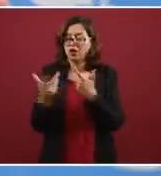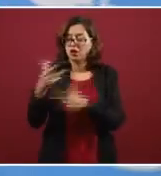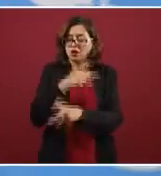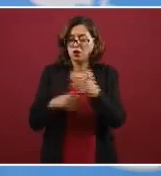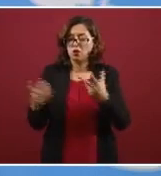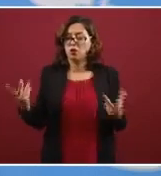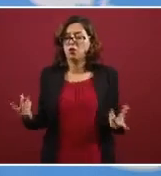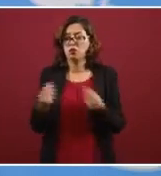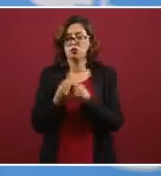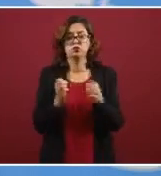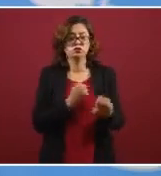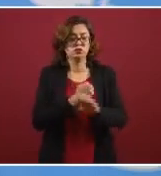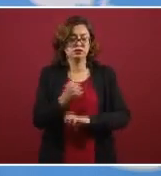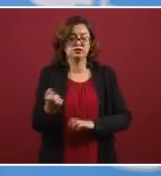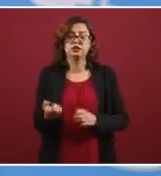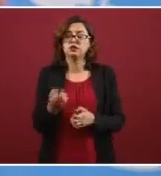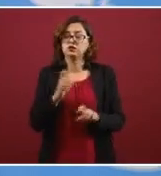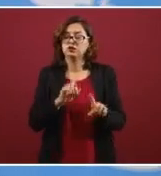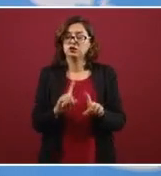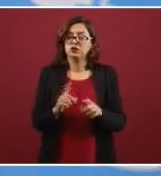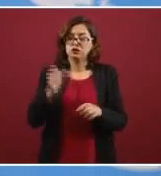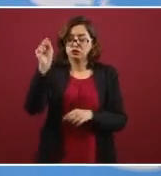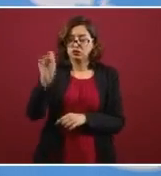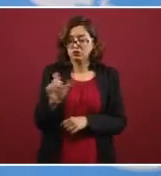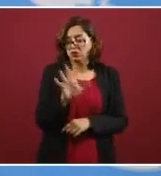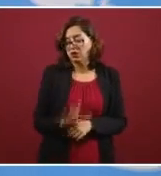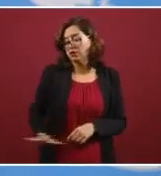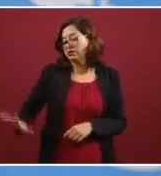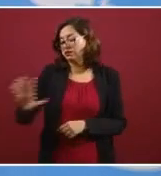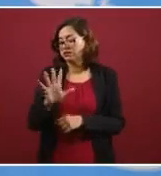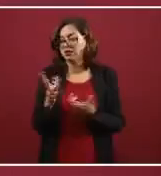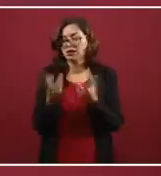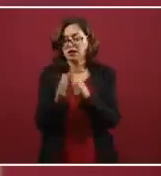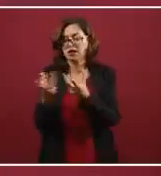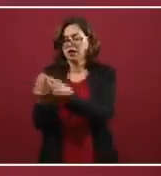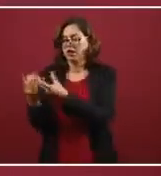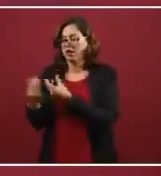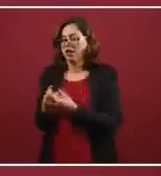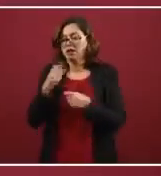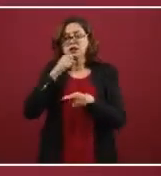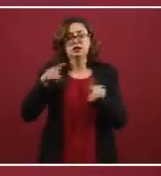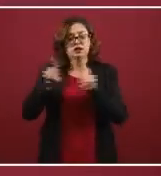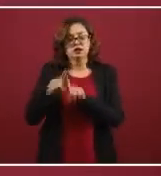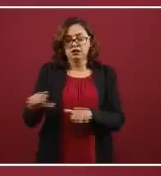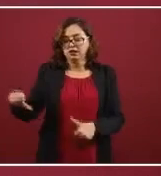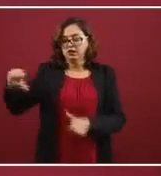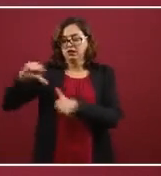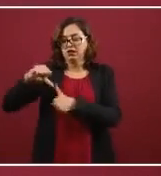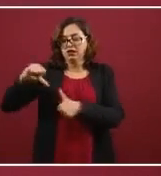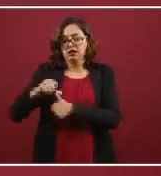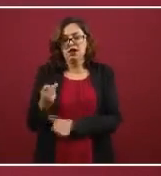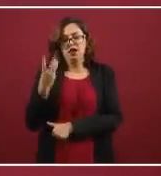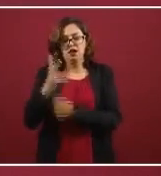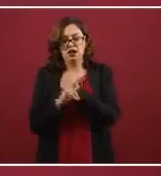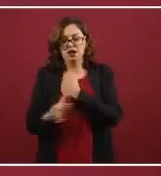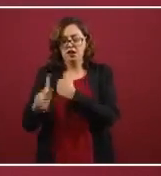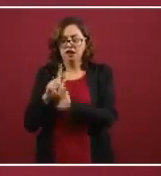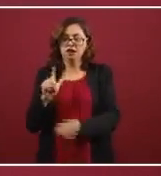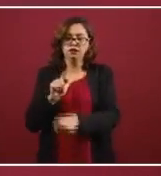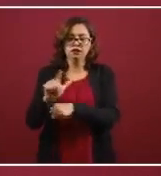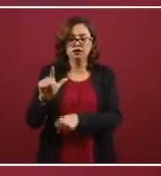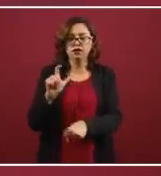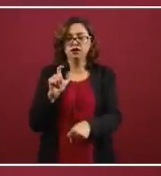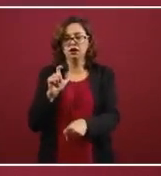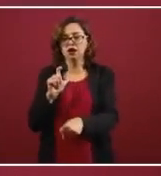los 8 estados del sureste de México, sur-sureste de México, con los 3 países del norte de Centroamérica, Guatemala, Honduras